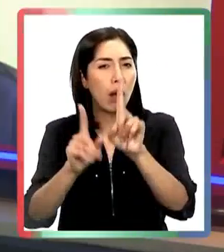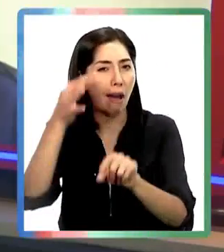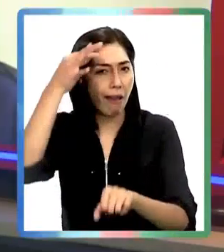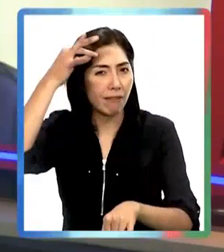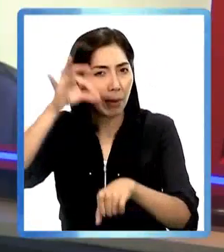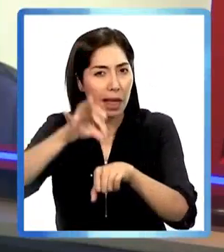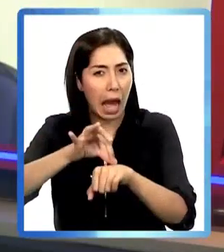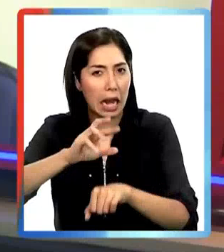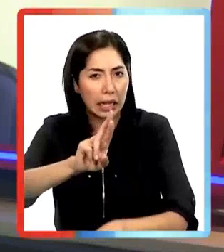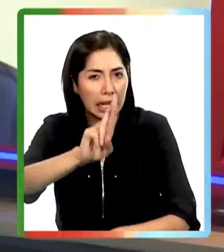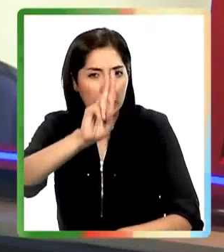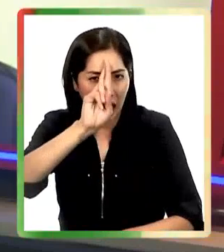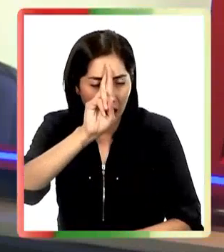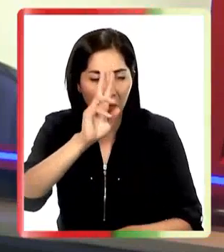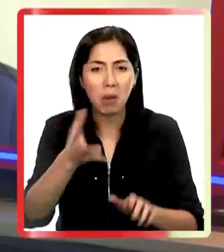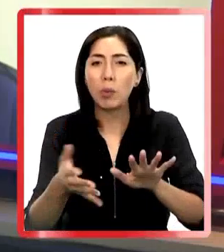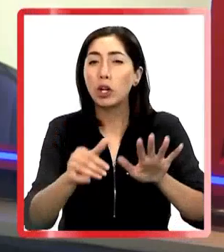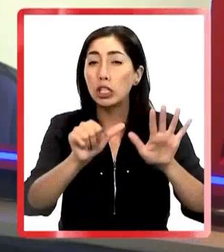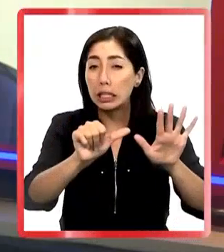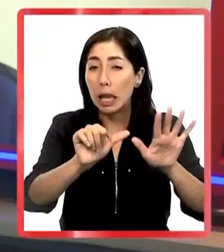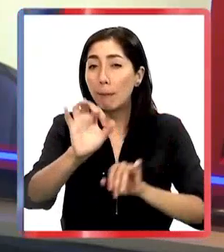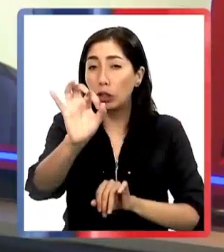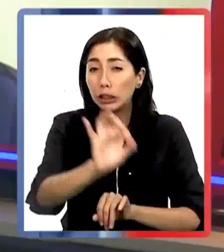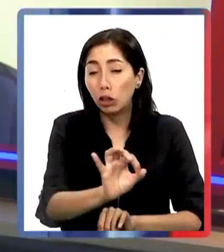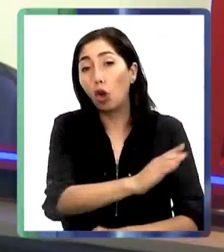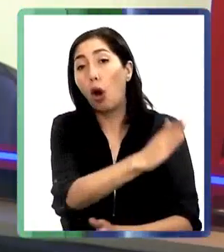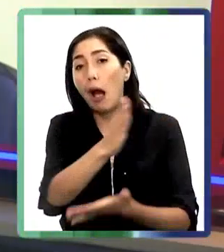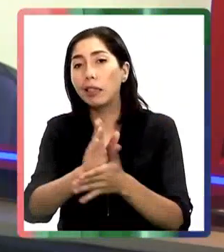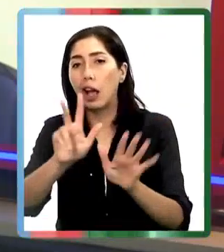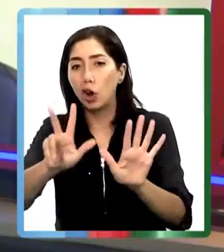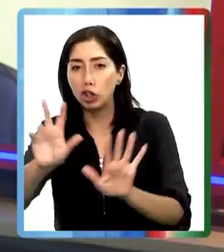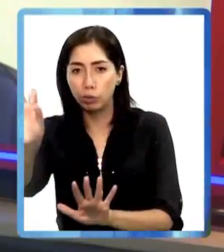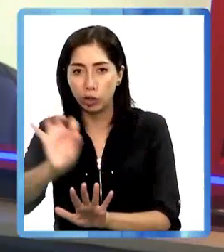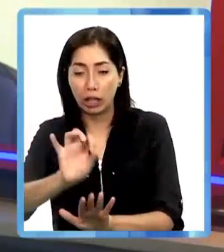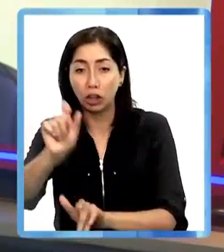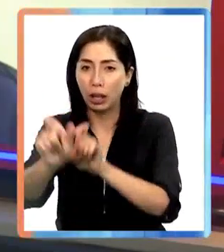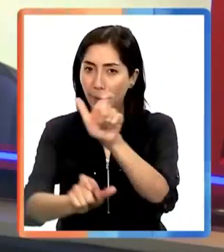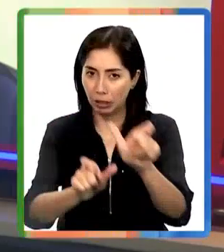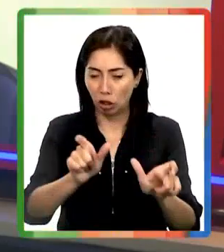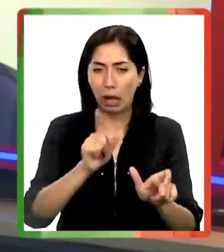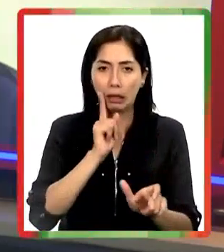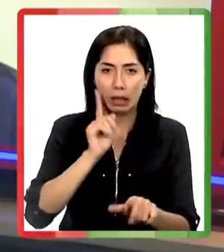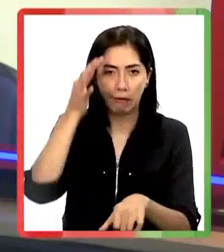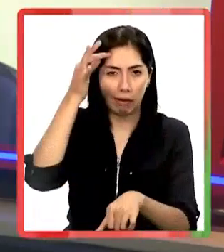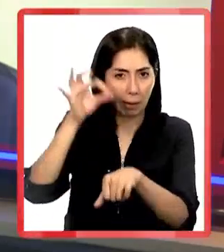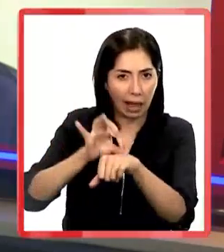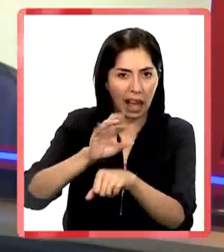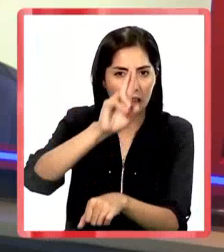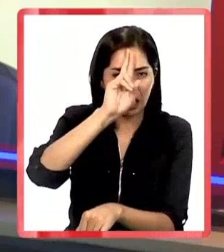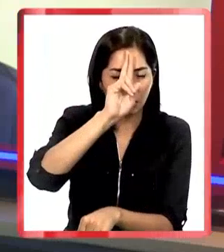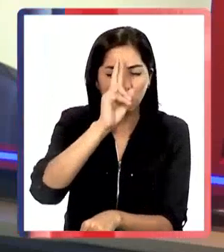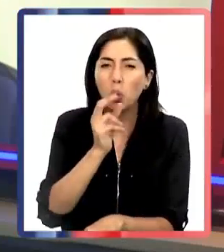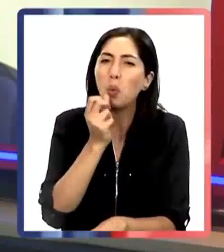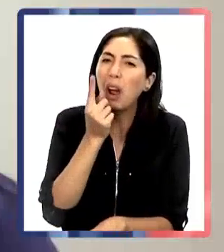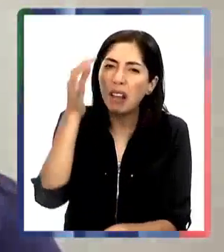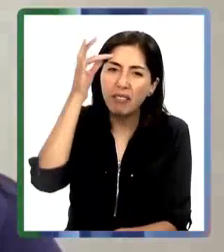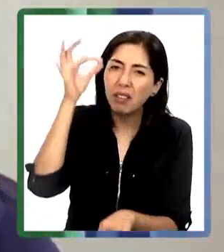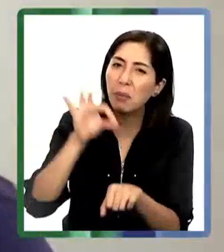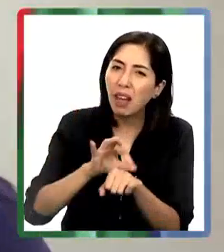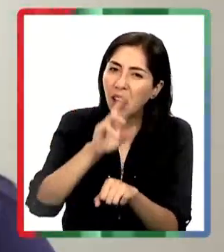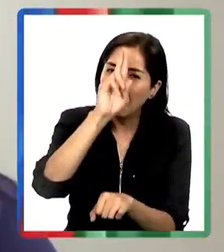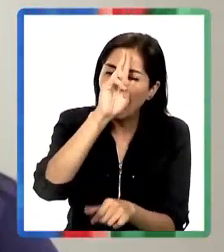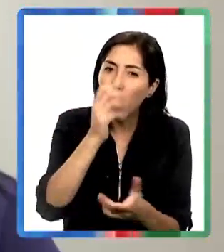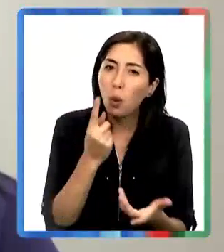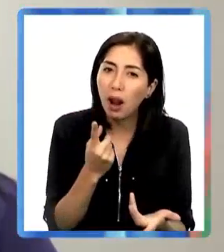enfermedad rara. Son entre el 6% y el 8% de la población. Pero, ¿de qué tipo de enfermedad estamos hablando? Bueno, esto es